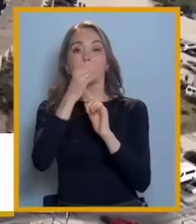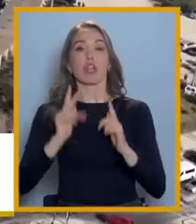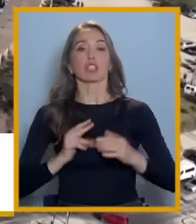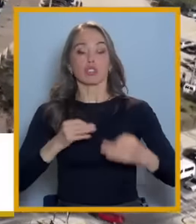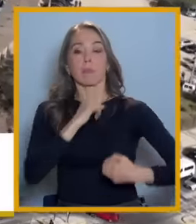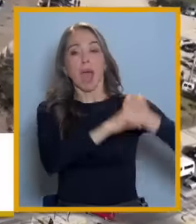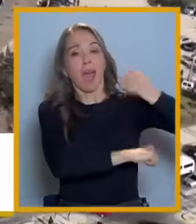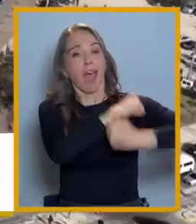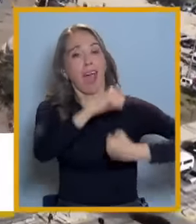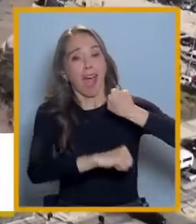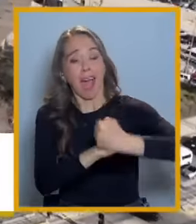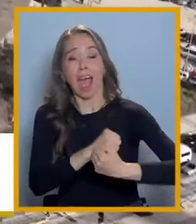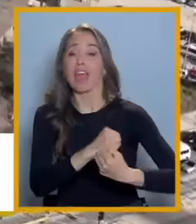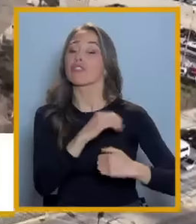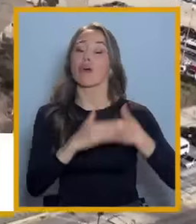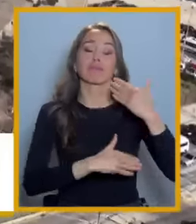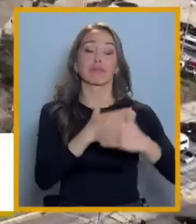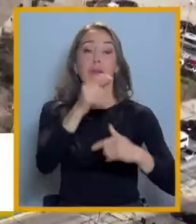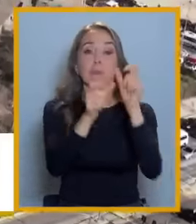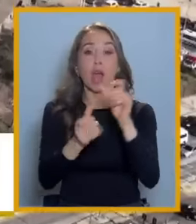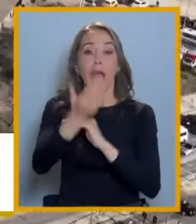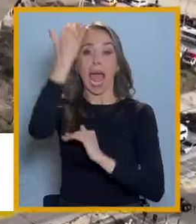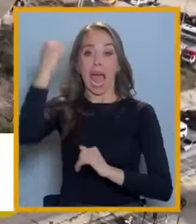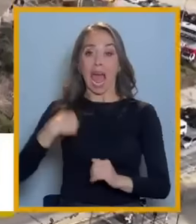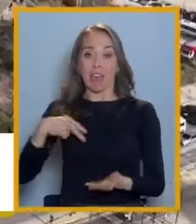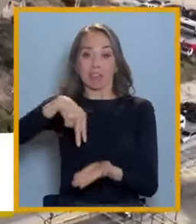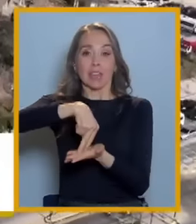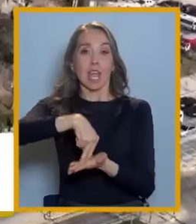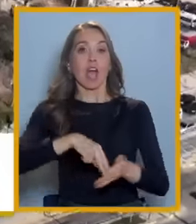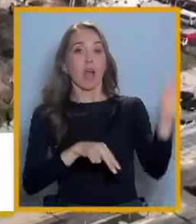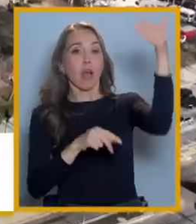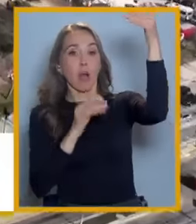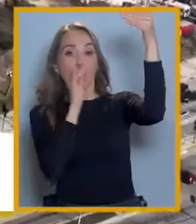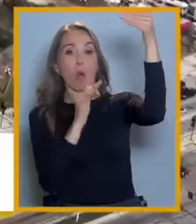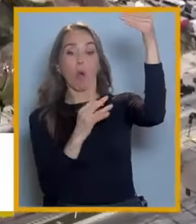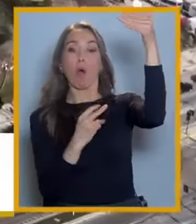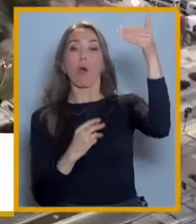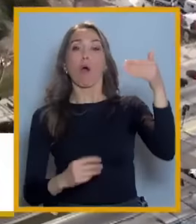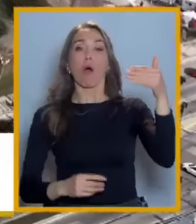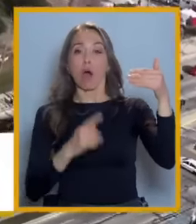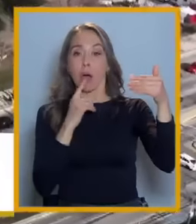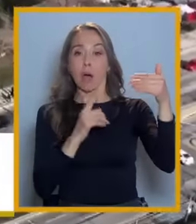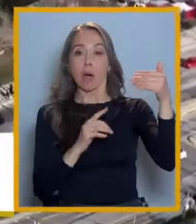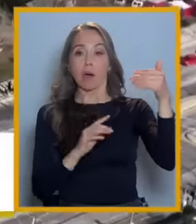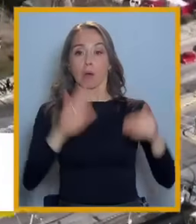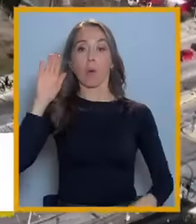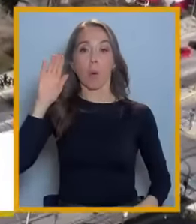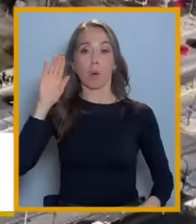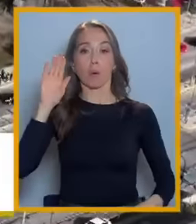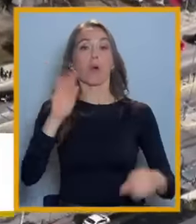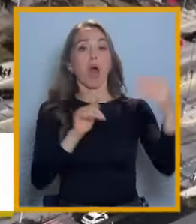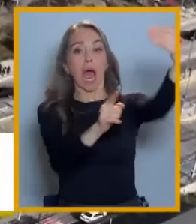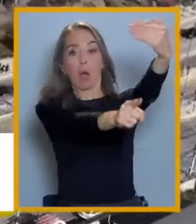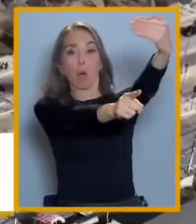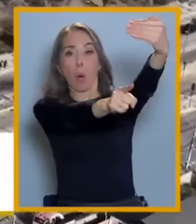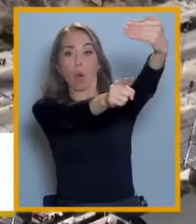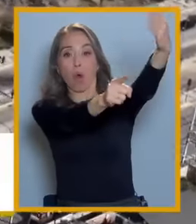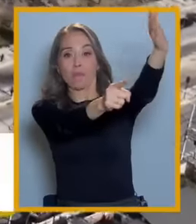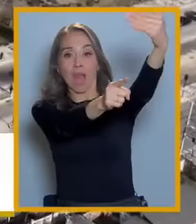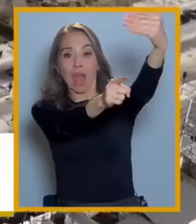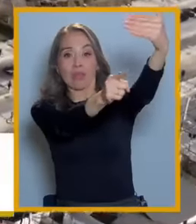que pasen, por mucho tiempo que pase, todos quienes alguna vez estuvimos ahí, alzamos nuestra mano apuntando a la bandera y